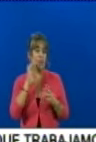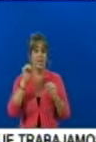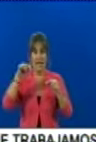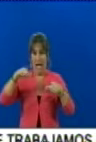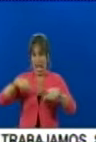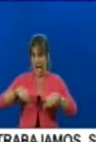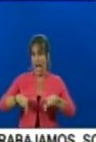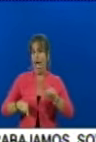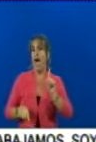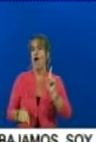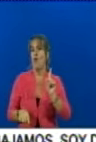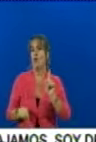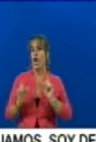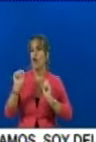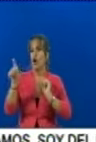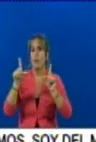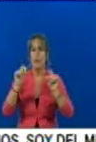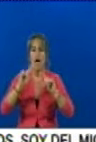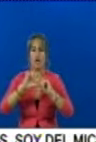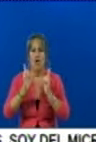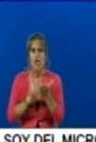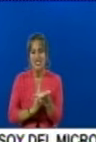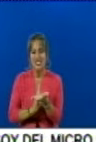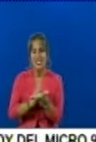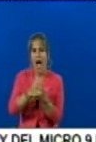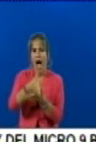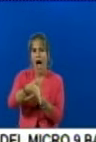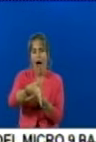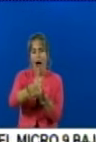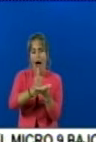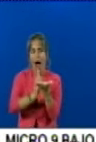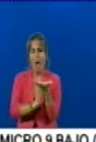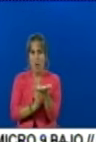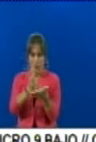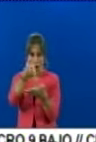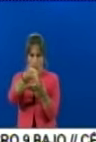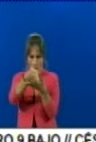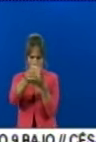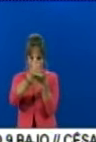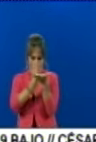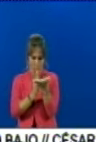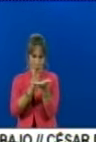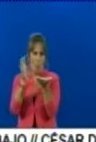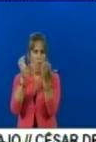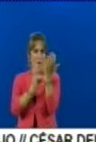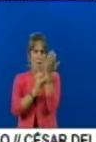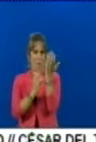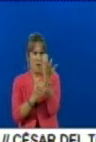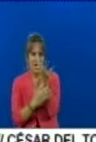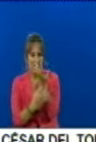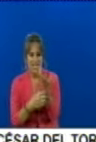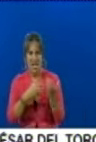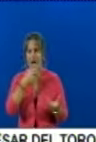momento acopia todo el zapote que hay en la provincia, casi todo el zapote. Piña, guayaba,